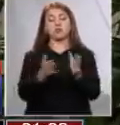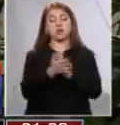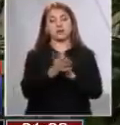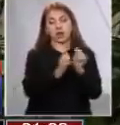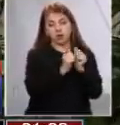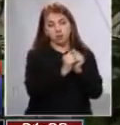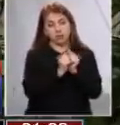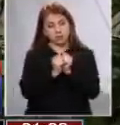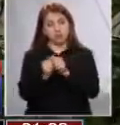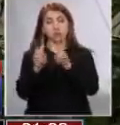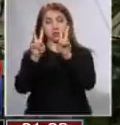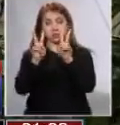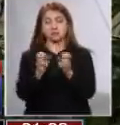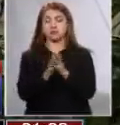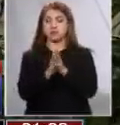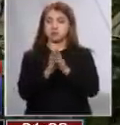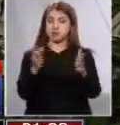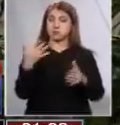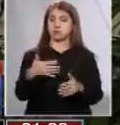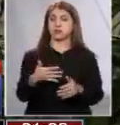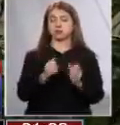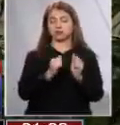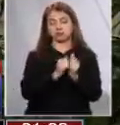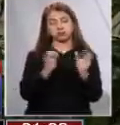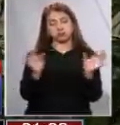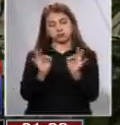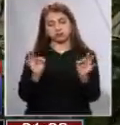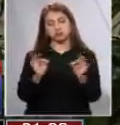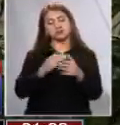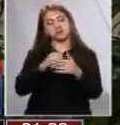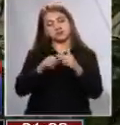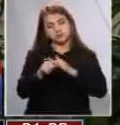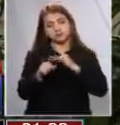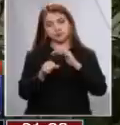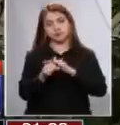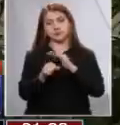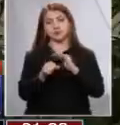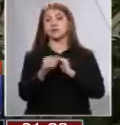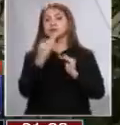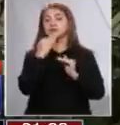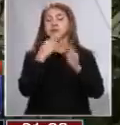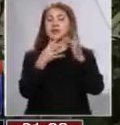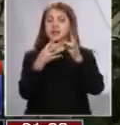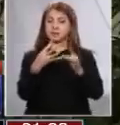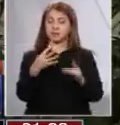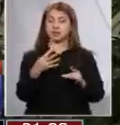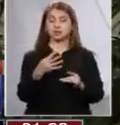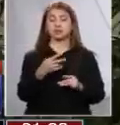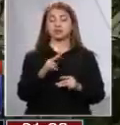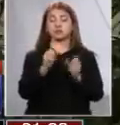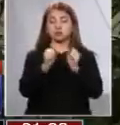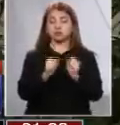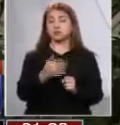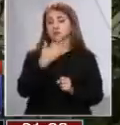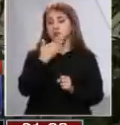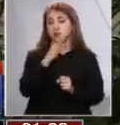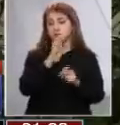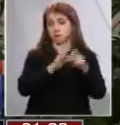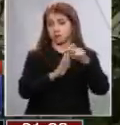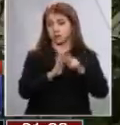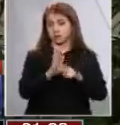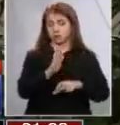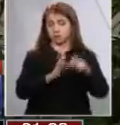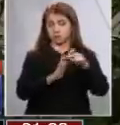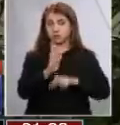acompañamiento, que es uno de los temas que ha sido muy importante de, que nos han dado como elementos de mejora en este proyecto de